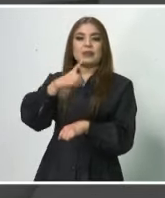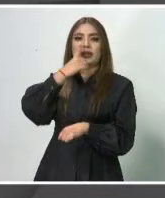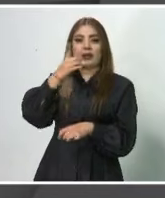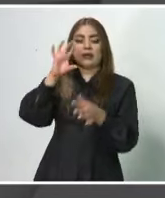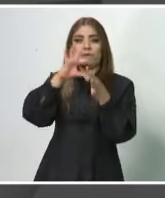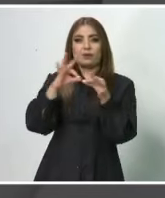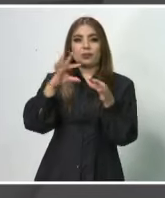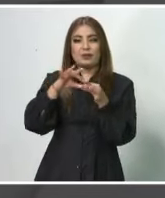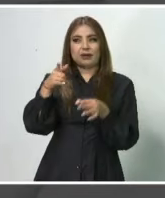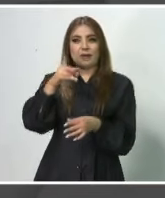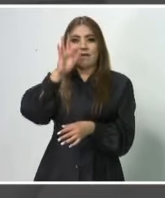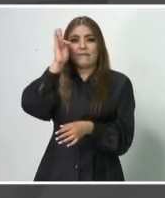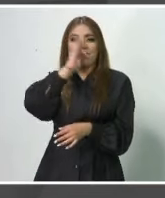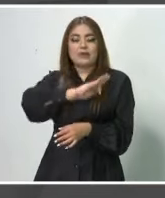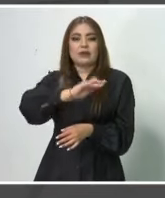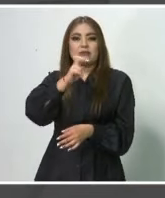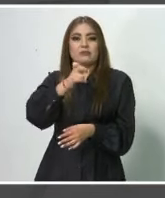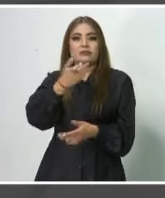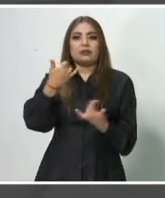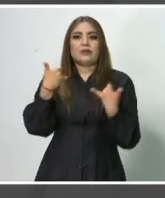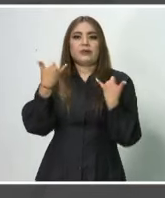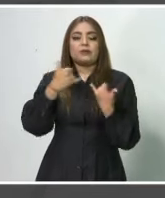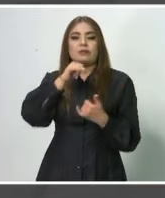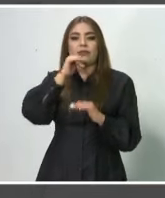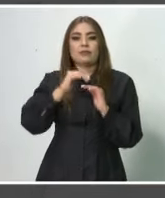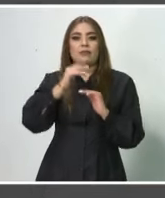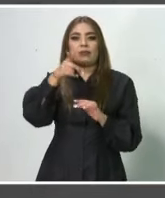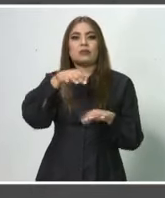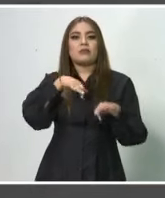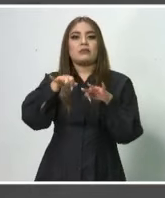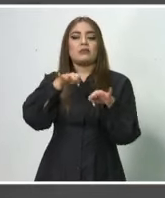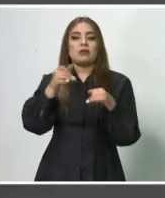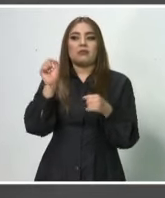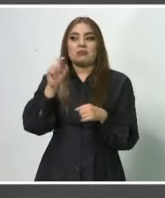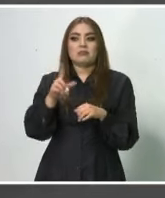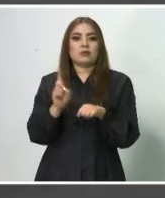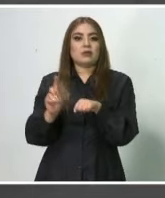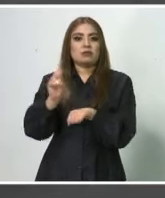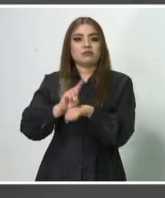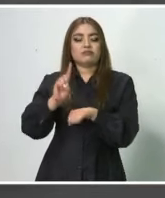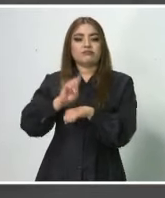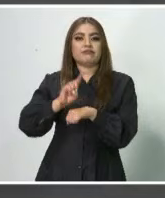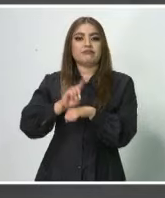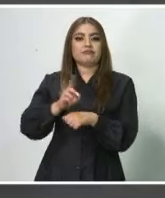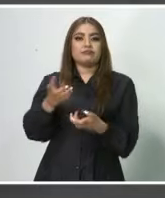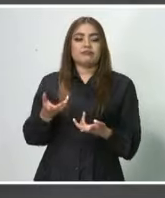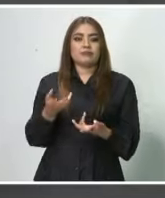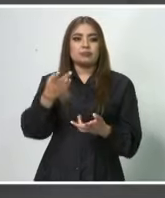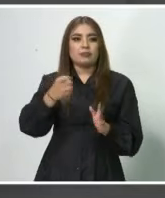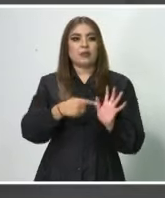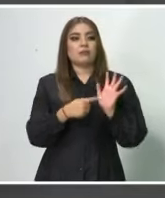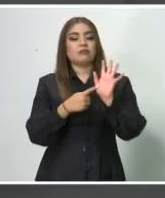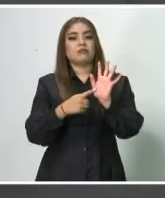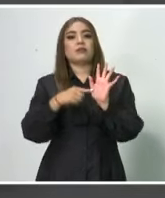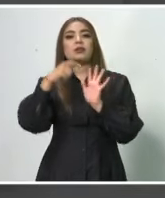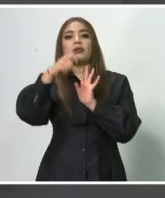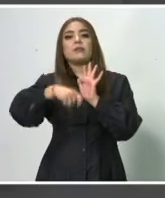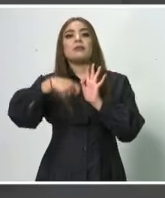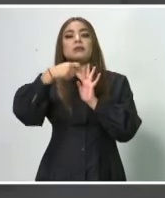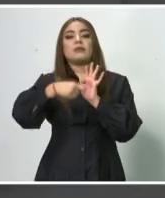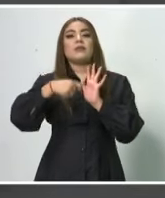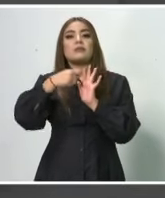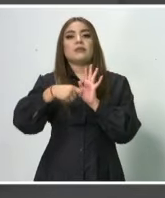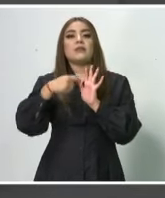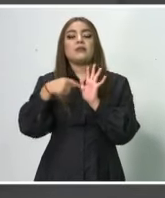cargos son falsos y el menor solo se encontraba trabajando como todos los días. Como evidencia proporcionaron un video. En el metraje se